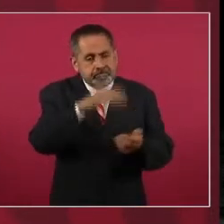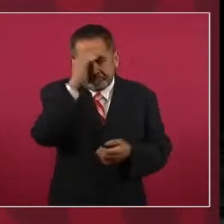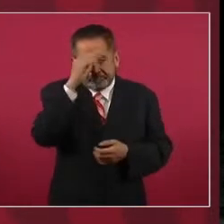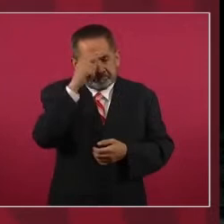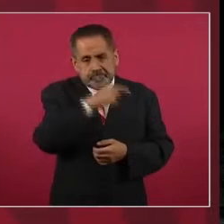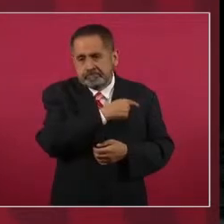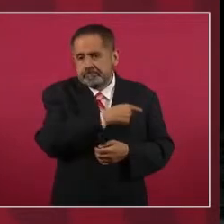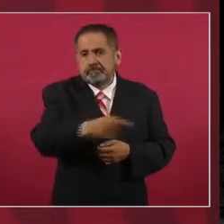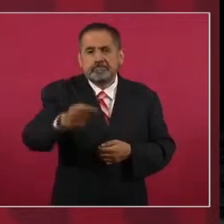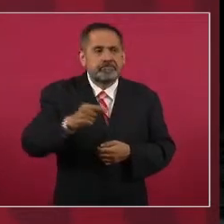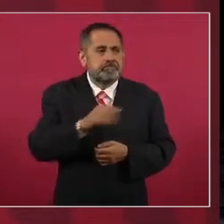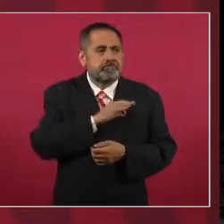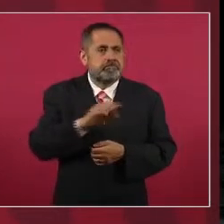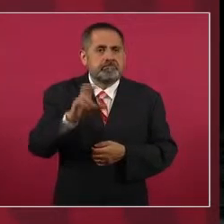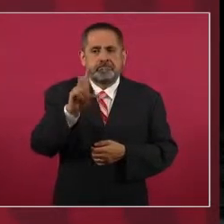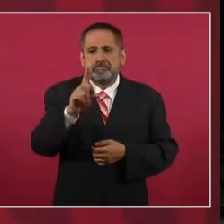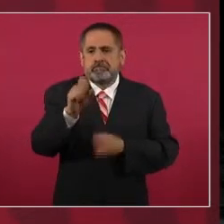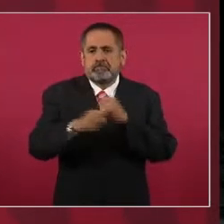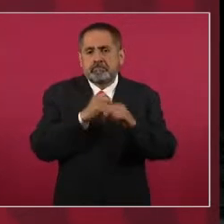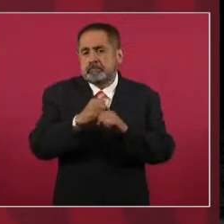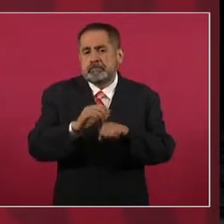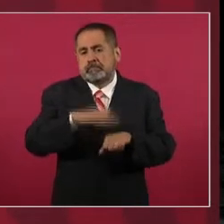más de tres décadas